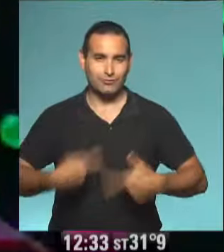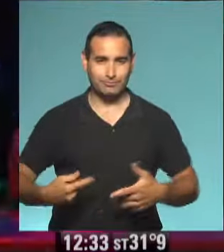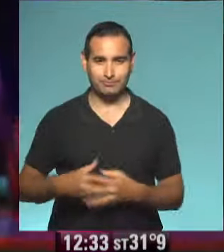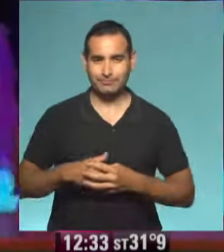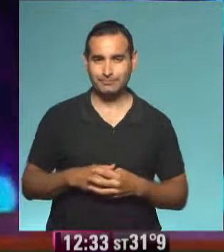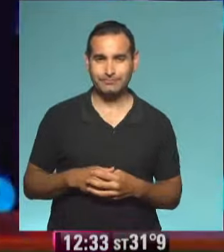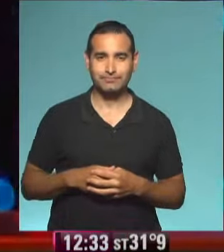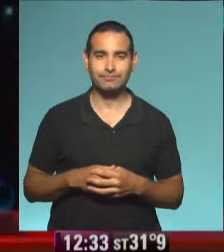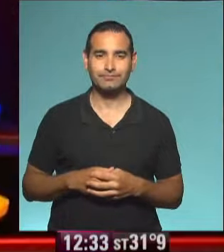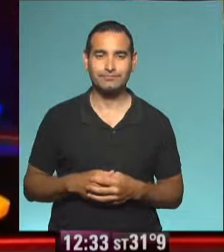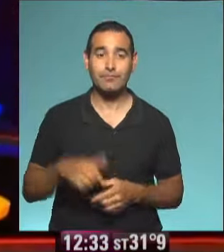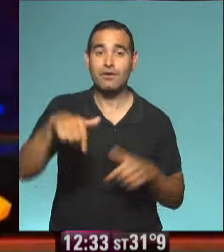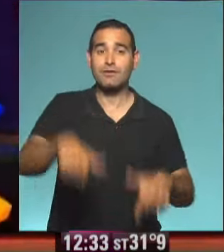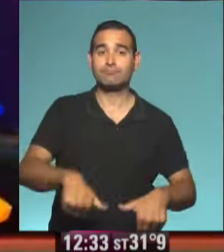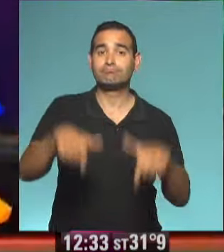llega.